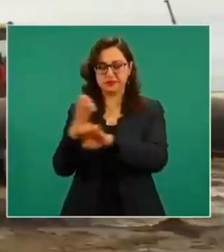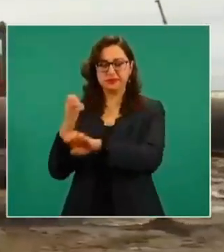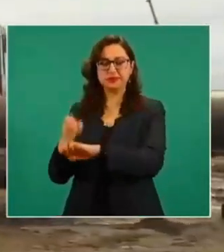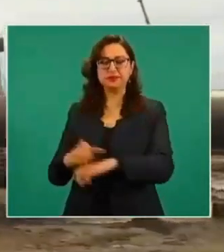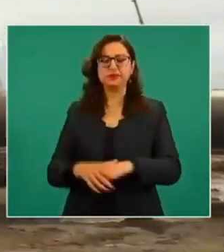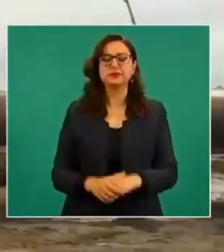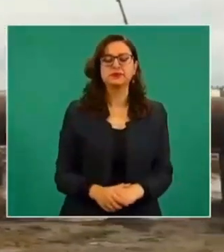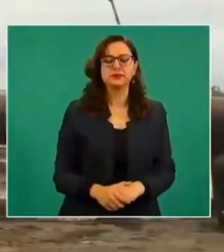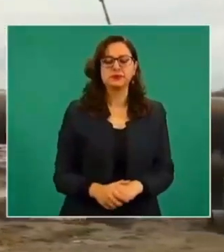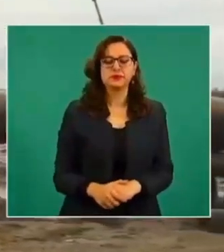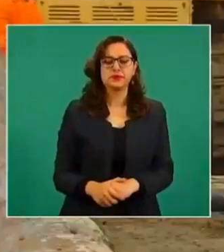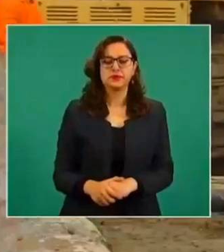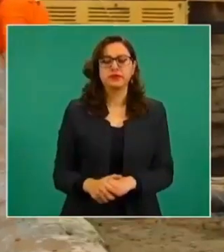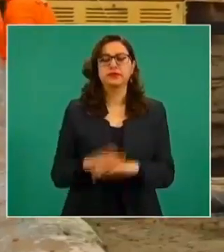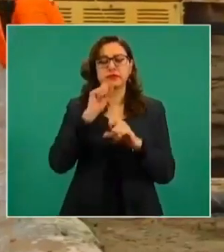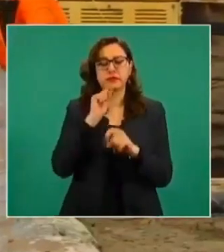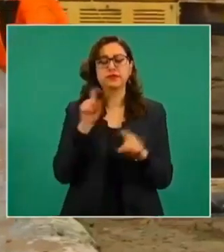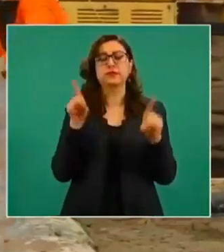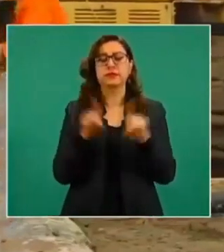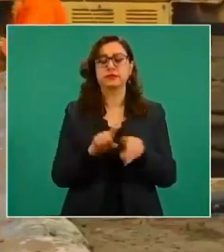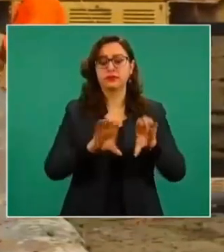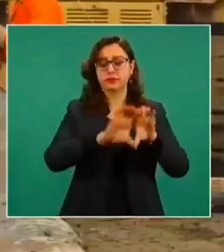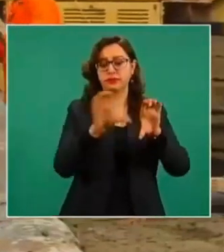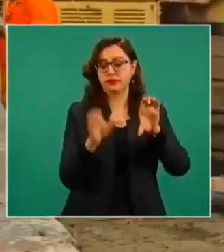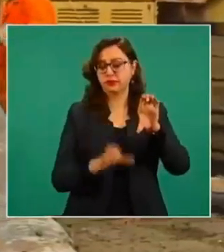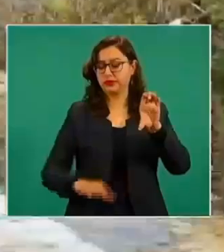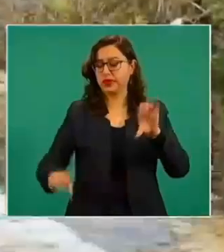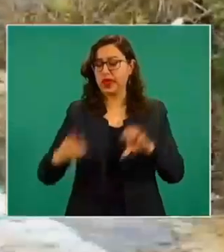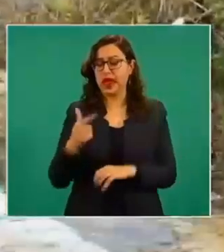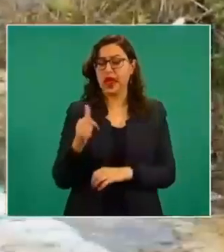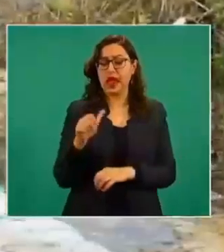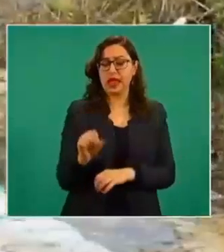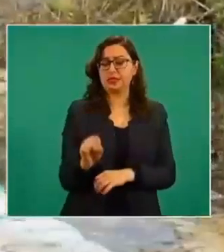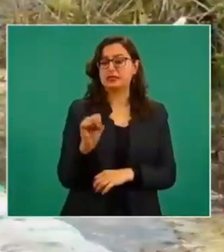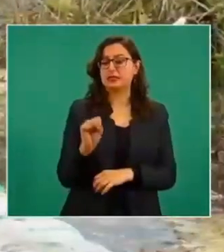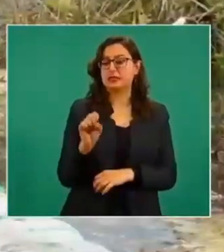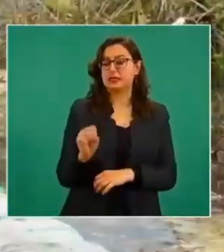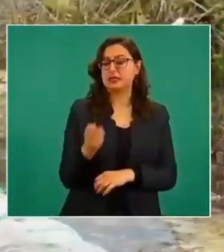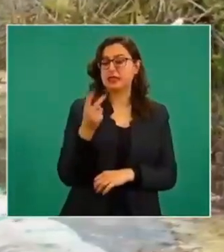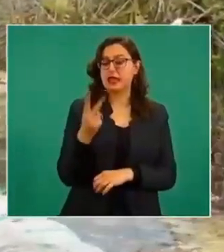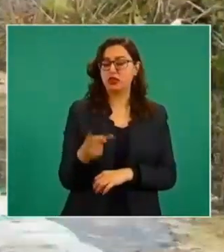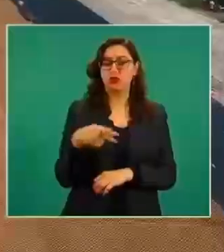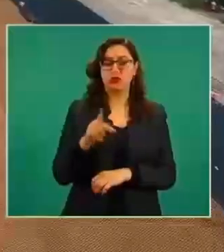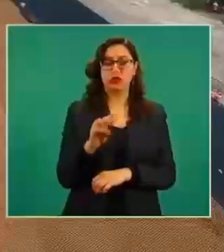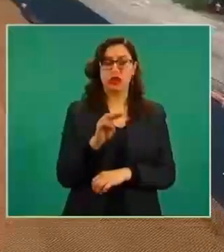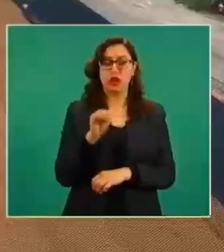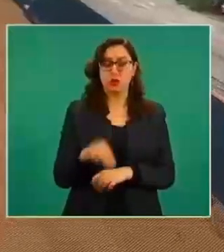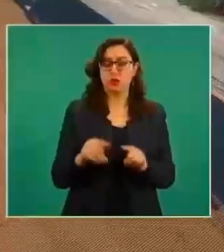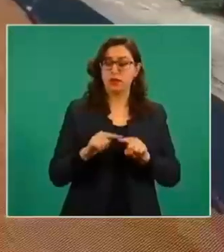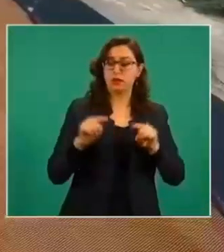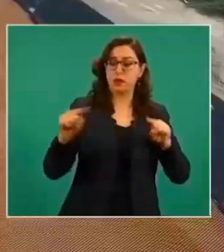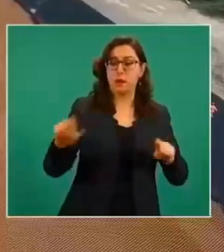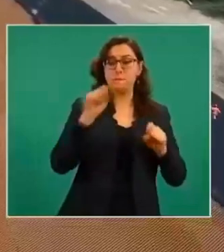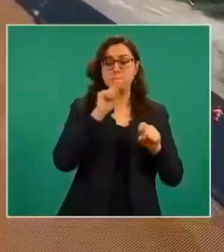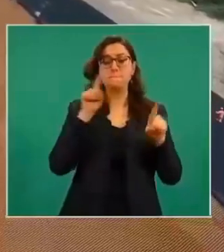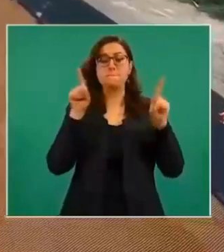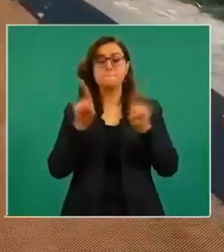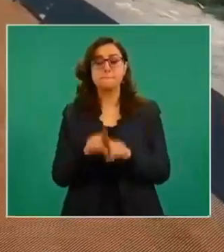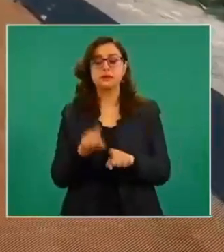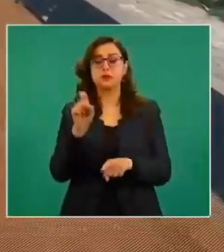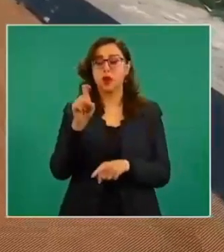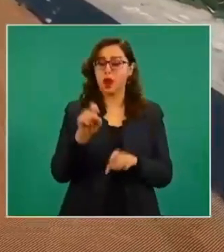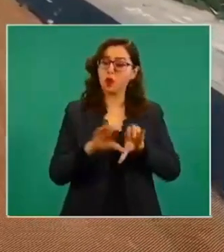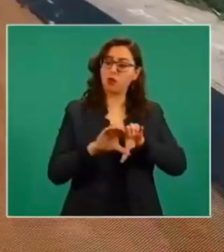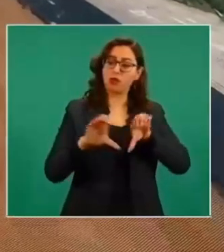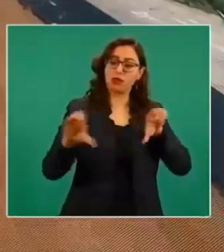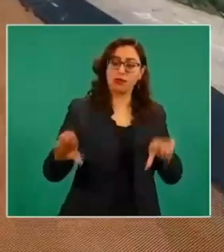integración, continúan los trabajos de desarrollo del gasoducto de 62 kilómetros y del acueducto de 32 kilómetros, la conformación de la plataforma en el área de